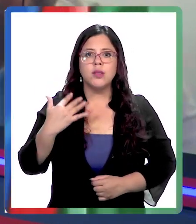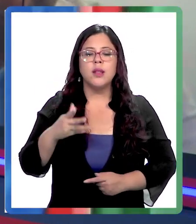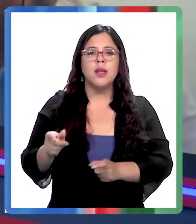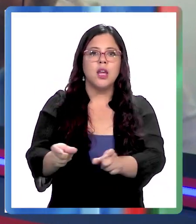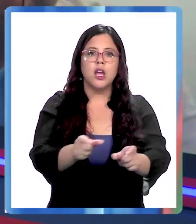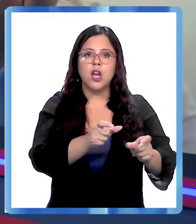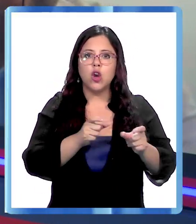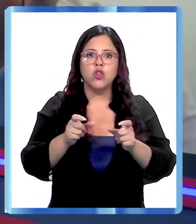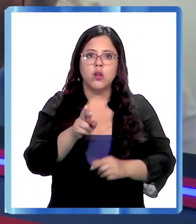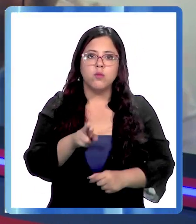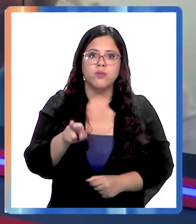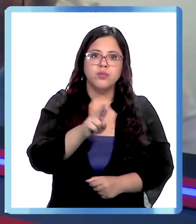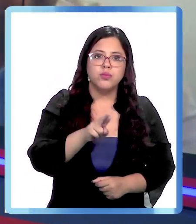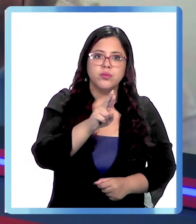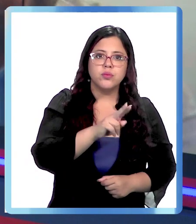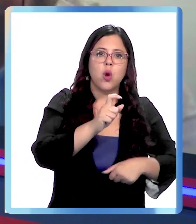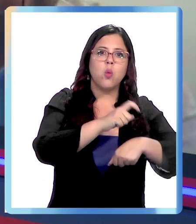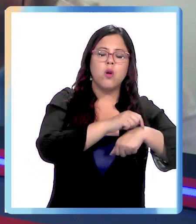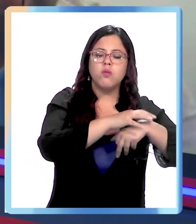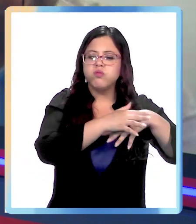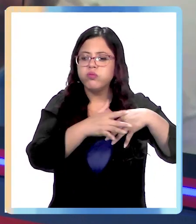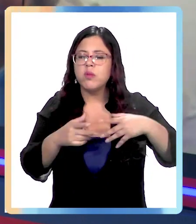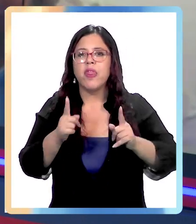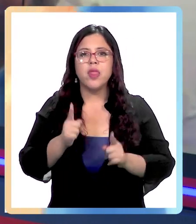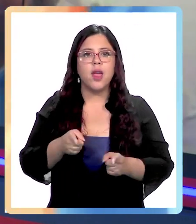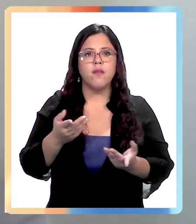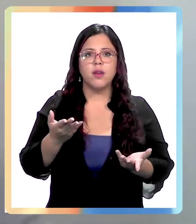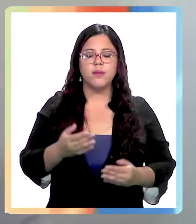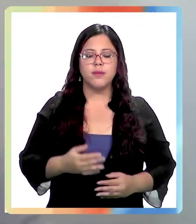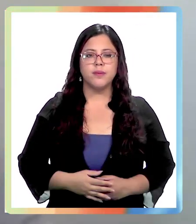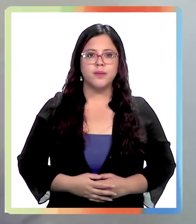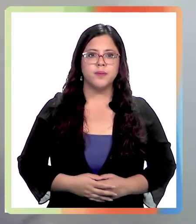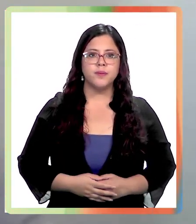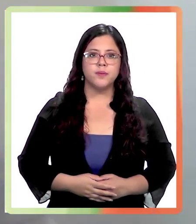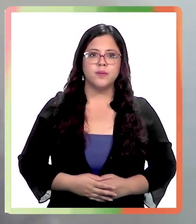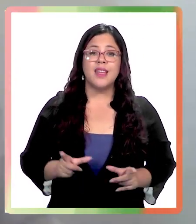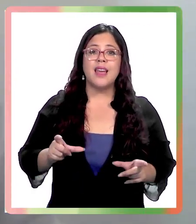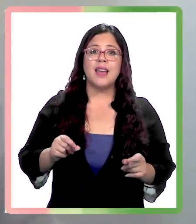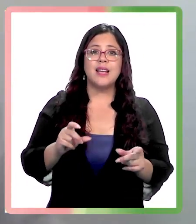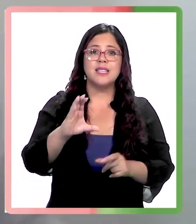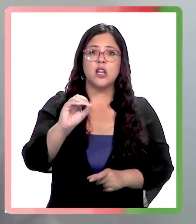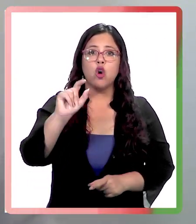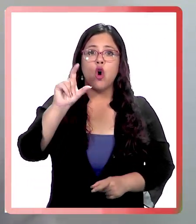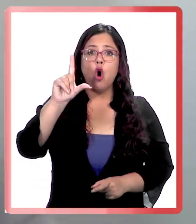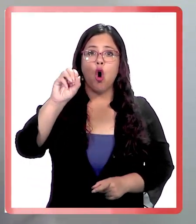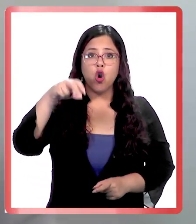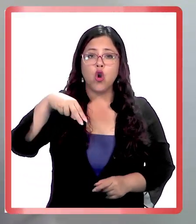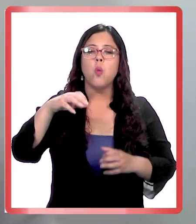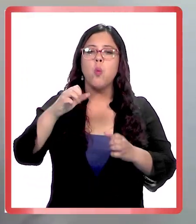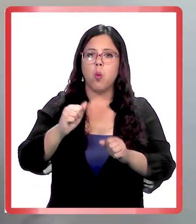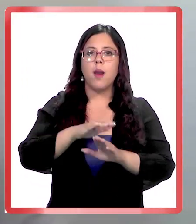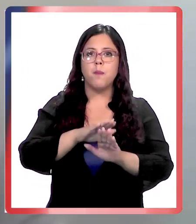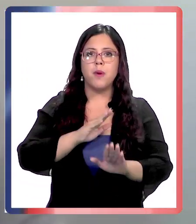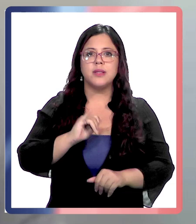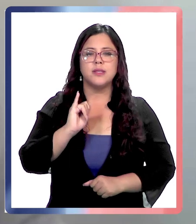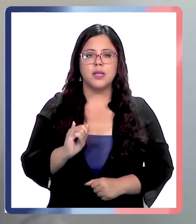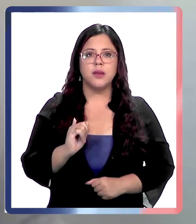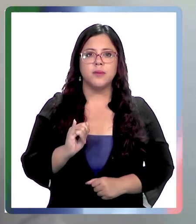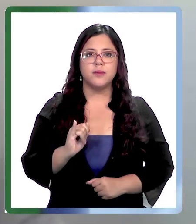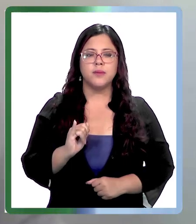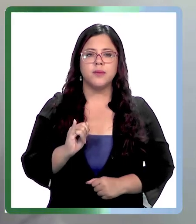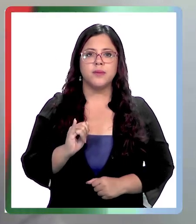importante hacerse un control constante cada cuánto tiempo también? Bueno, el cáncer de colon es una enfermedad que es prevenible.